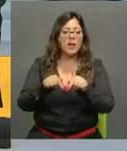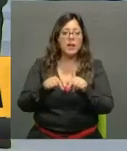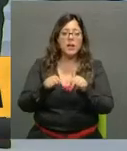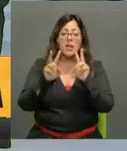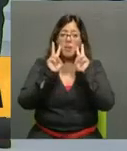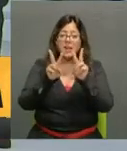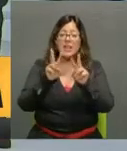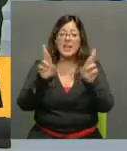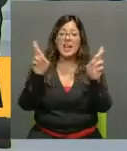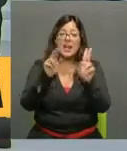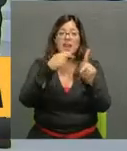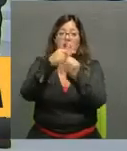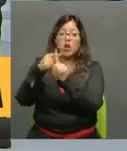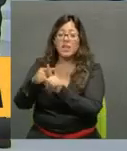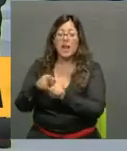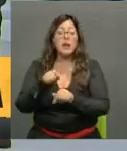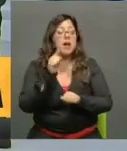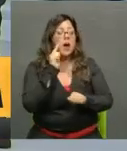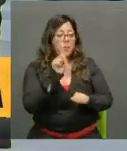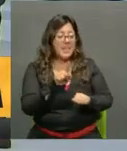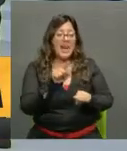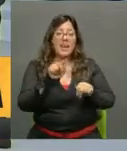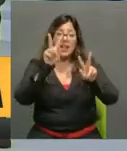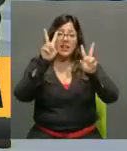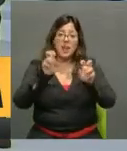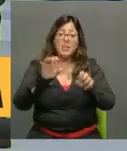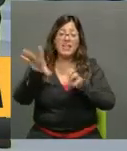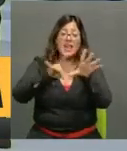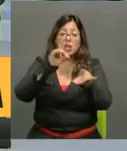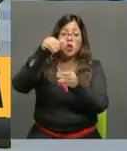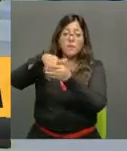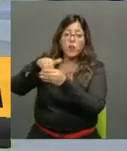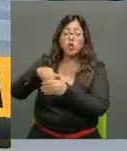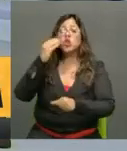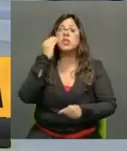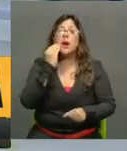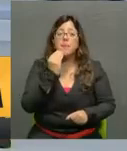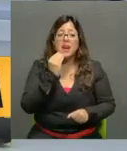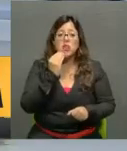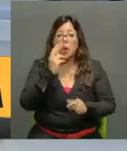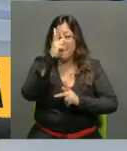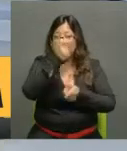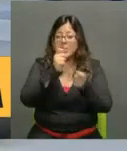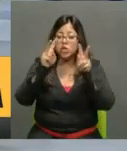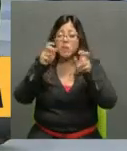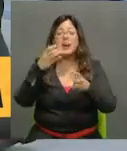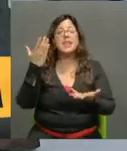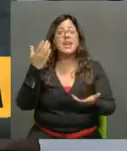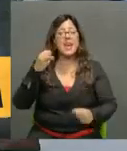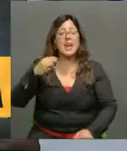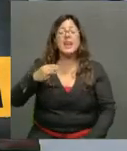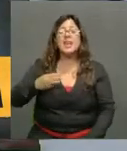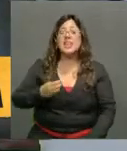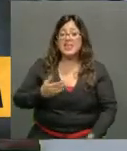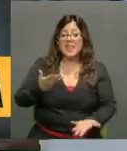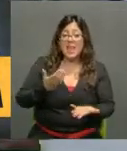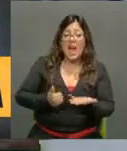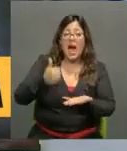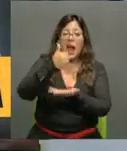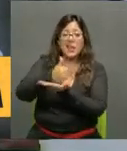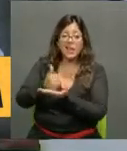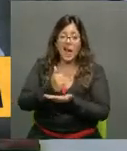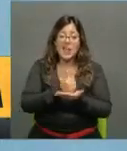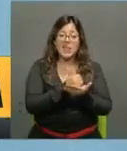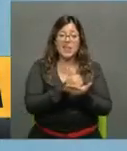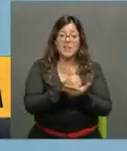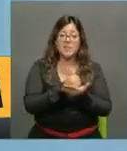En términos técnicos, la elección de mayo se parece mucho más a una elección de alcaldes, porque hay listas, que un plebiscito. No